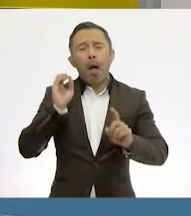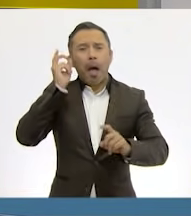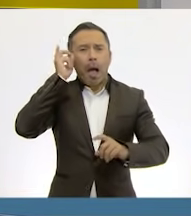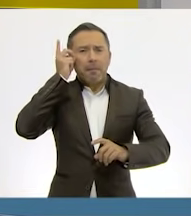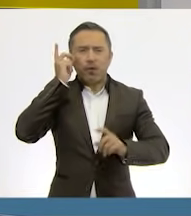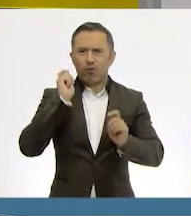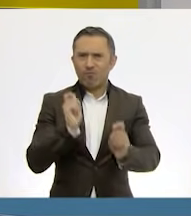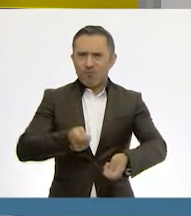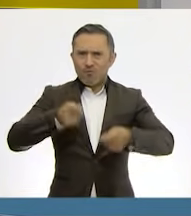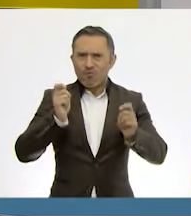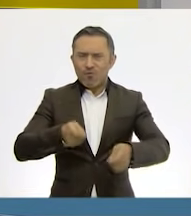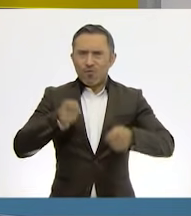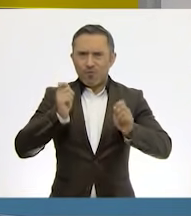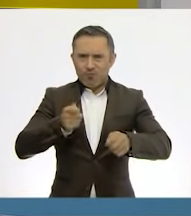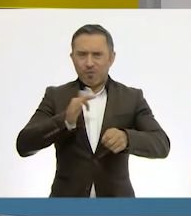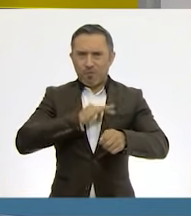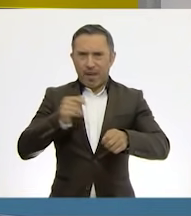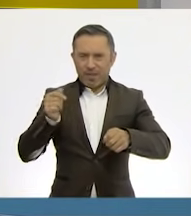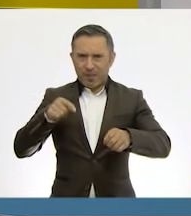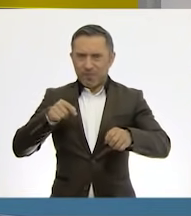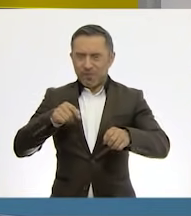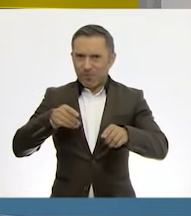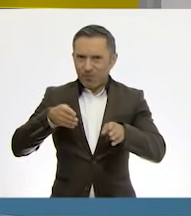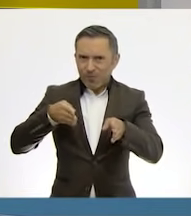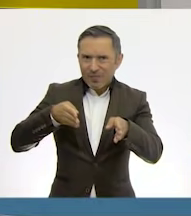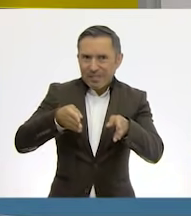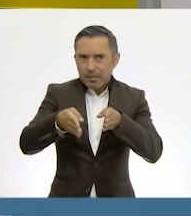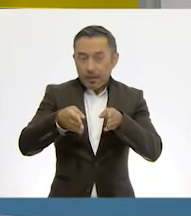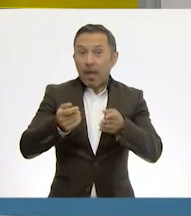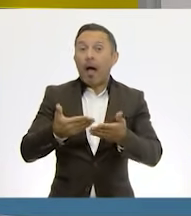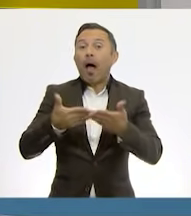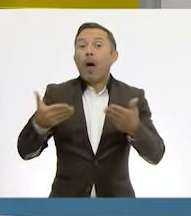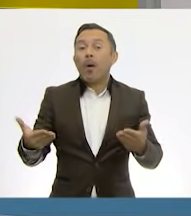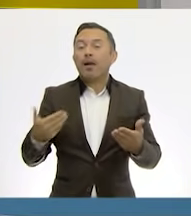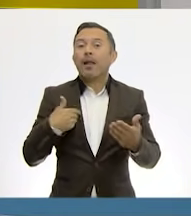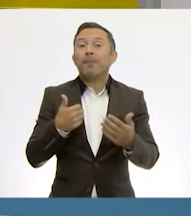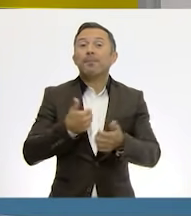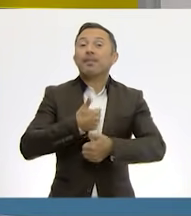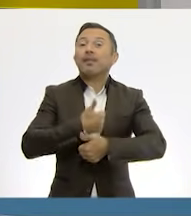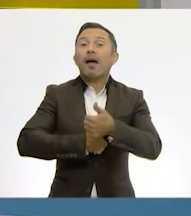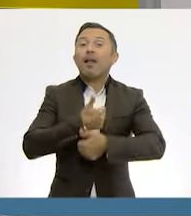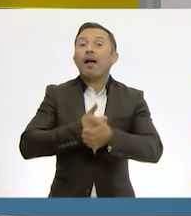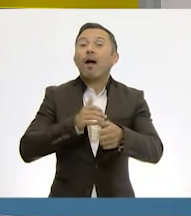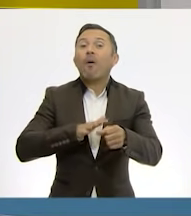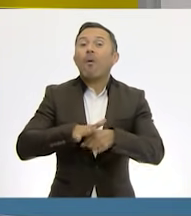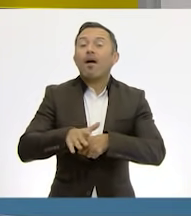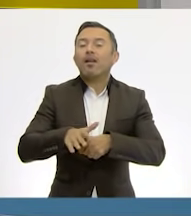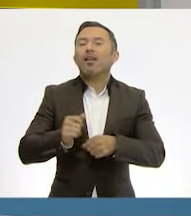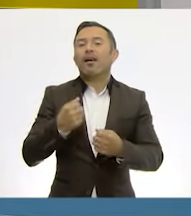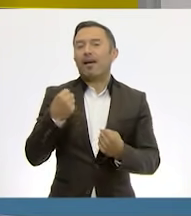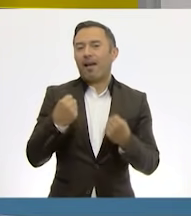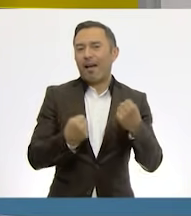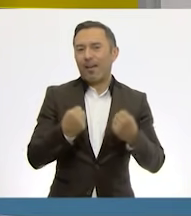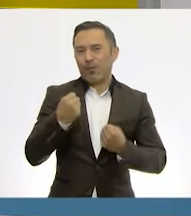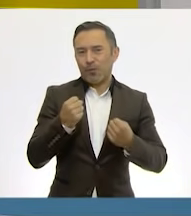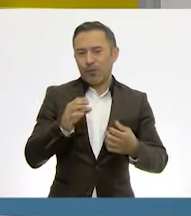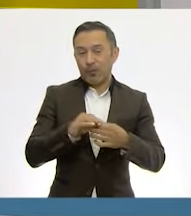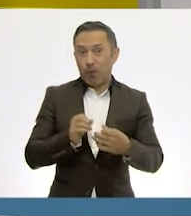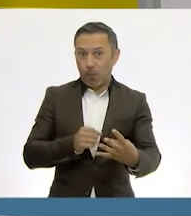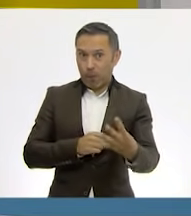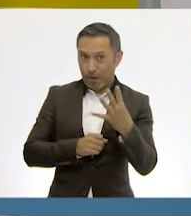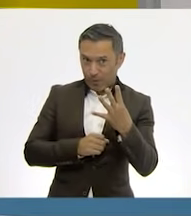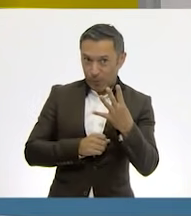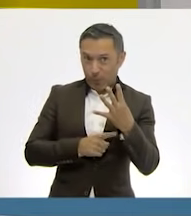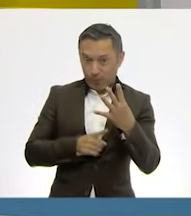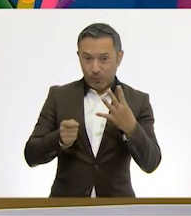jugaremos a las carreritas utilizando cuatro coches y una autopista para ellos. A ti, María, te